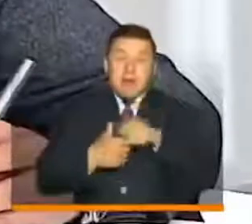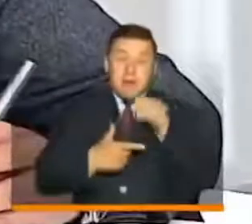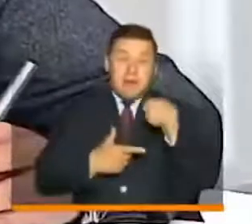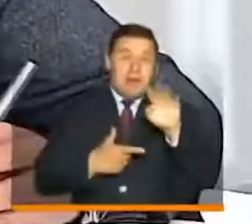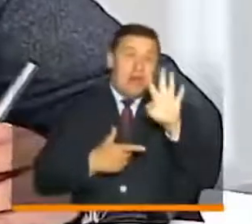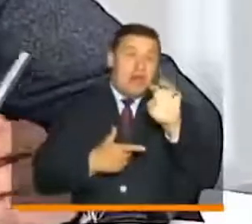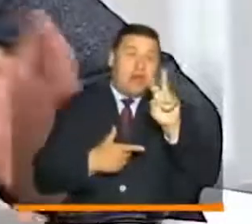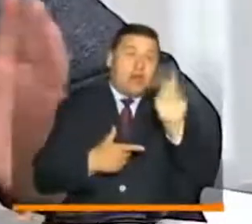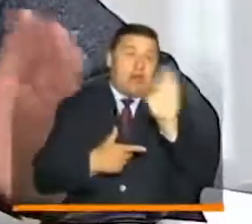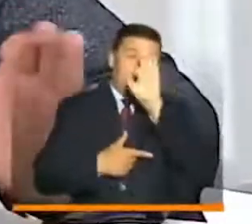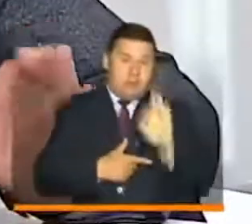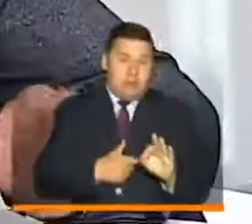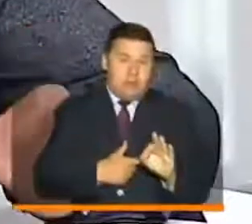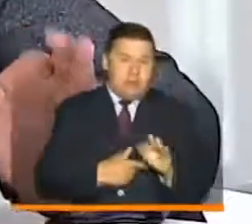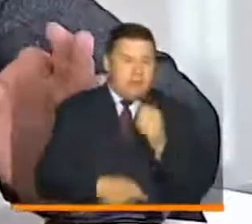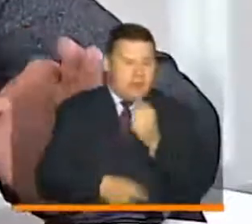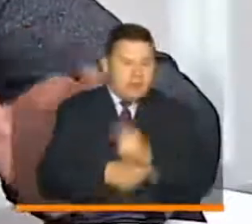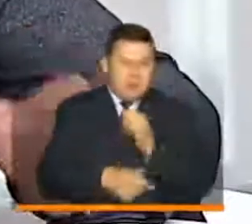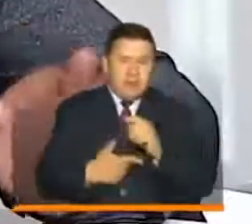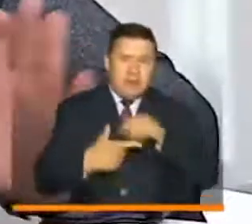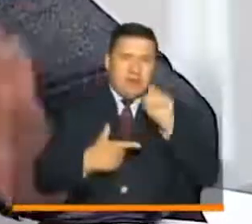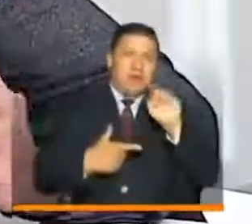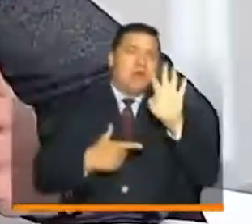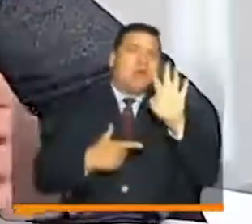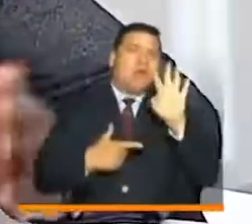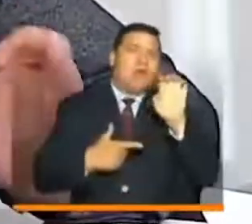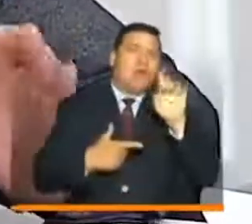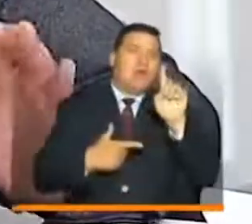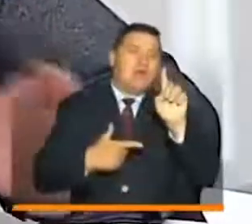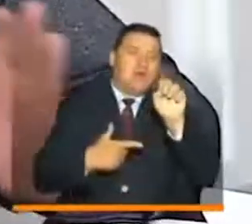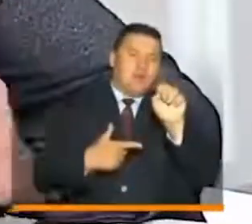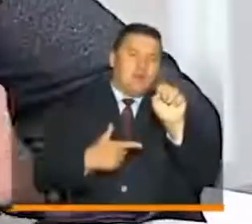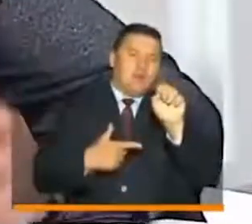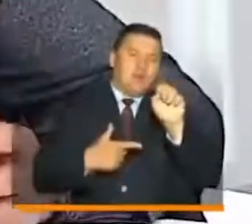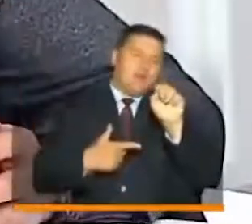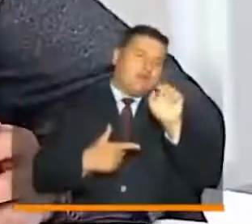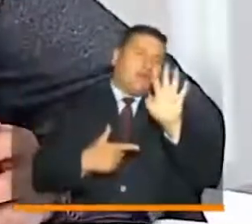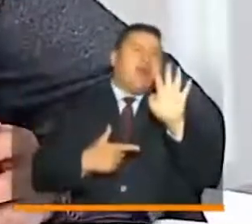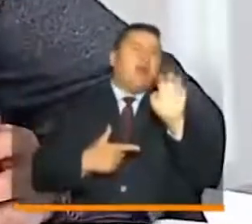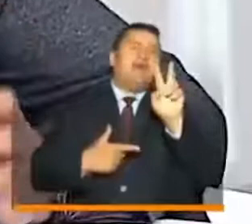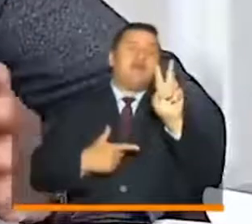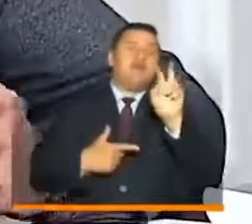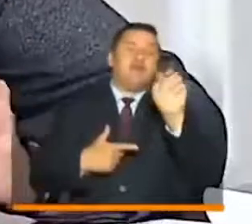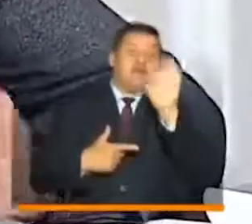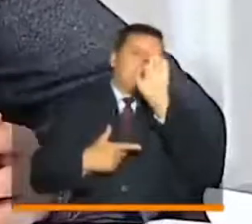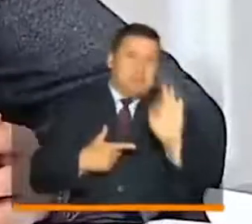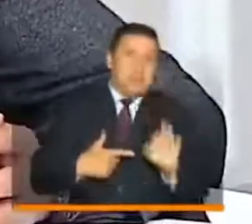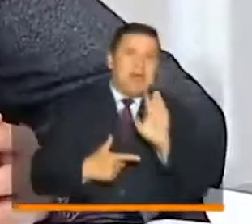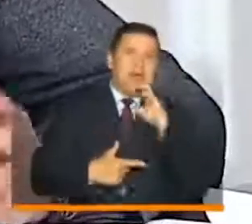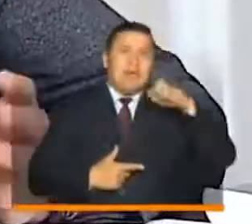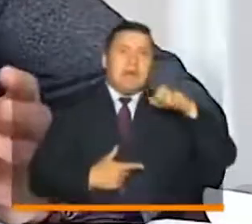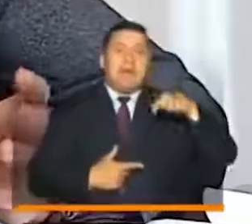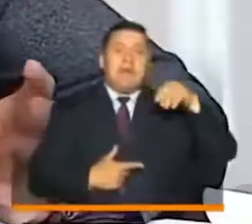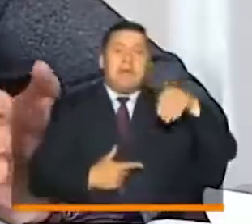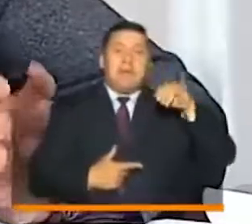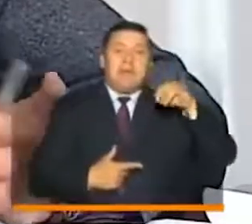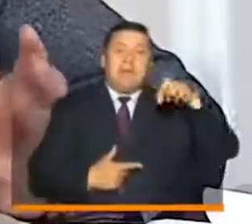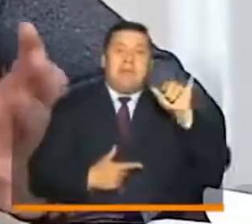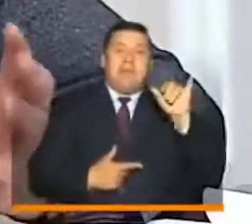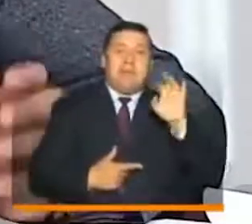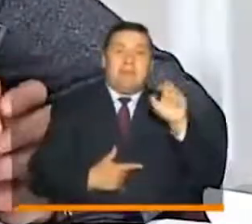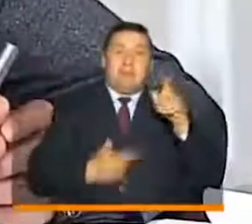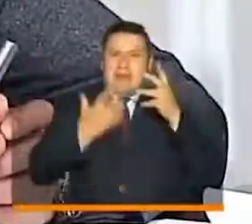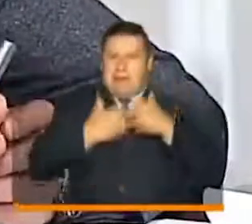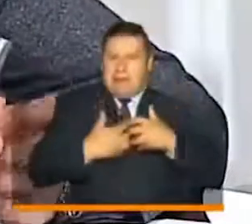92%. Para ser exactos, el 91.9, el 92% de esas empresas son MIPYMES. Y yo creo que ese es un dato que es